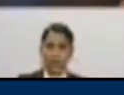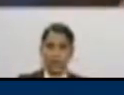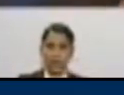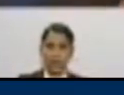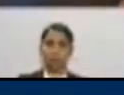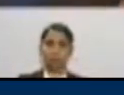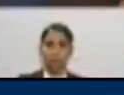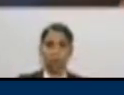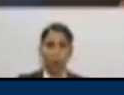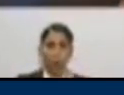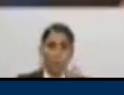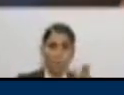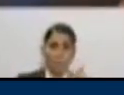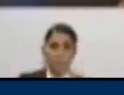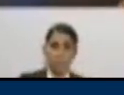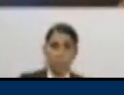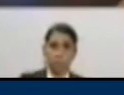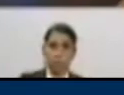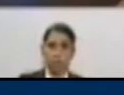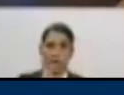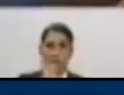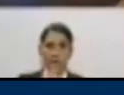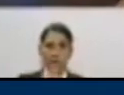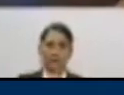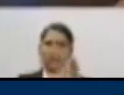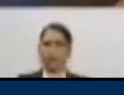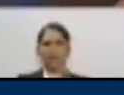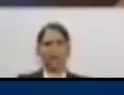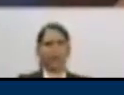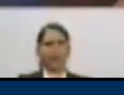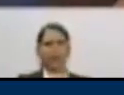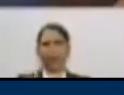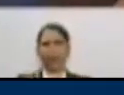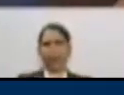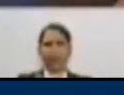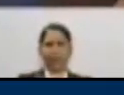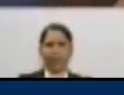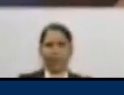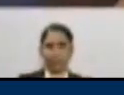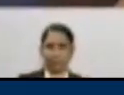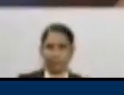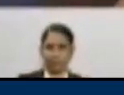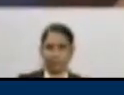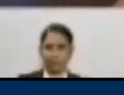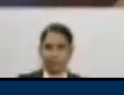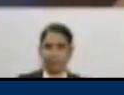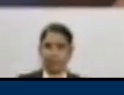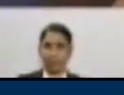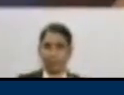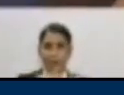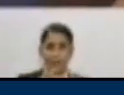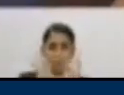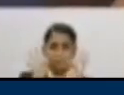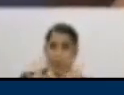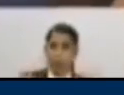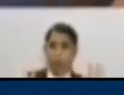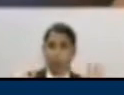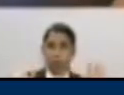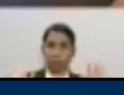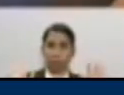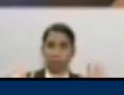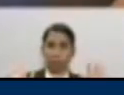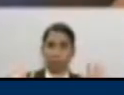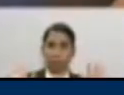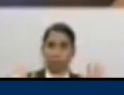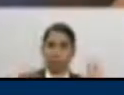de que tú ya no puedes comer, no puedes comprar, nada más dependes de lo que te envíe el